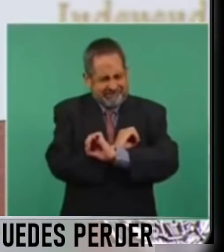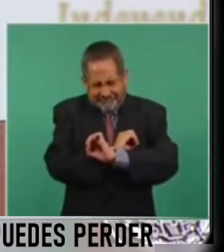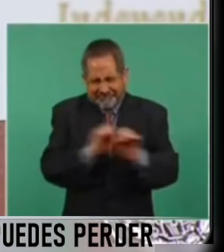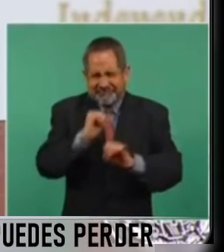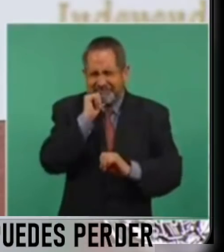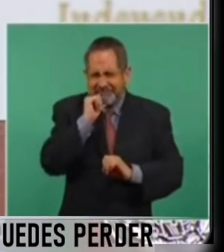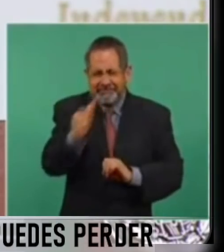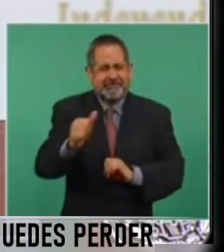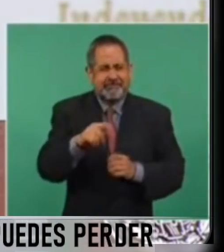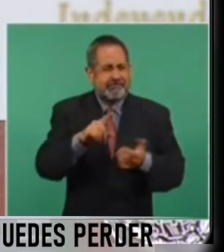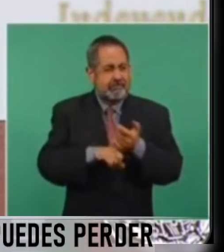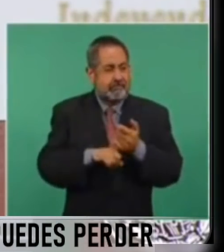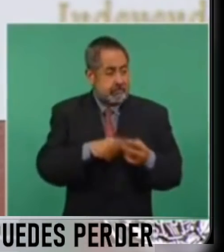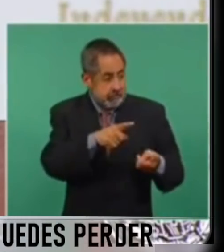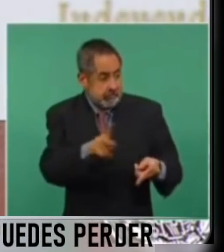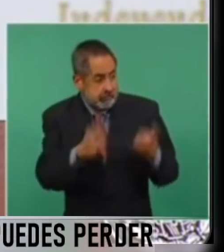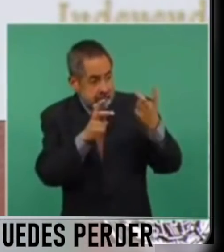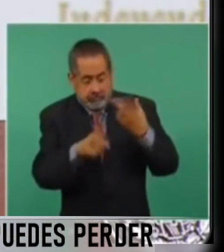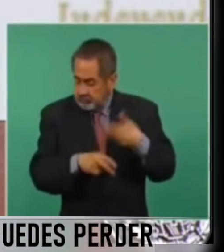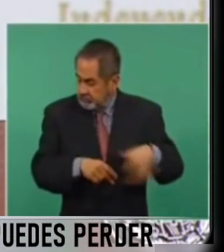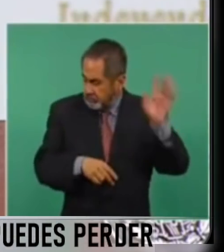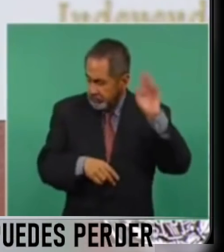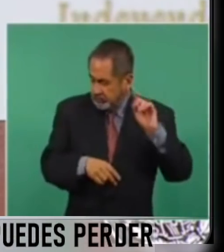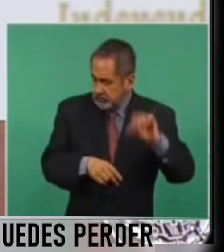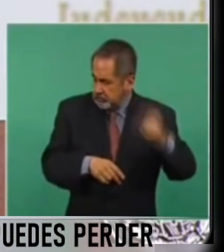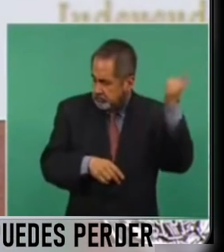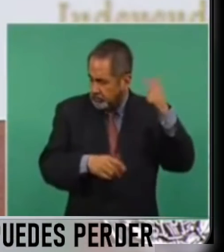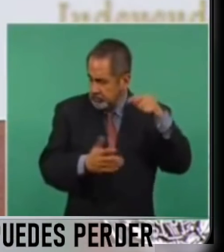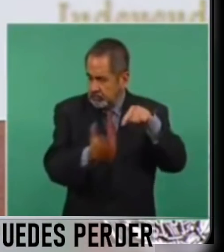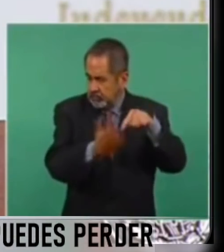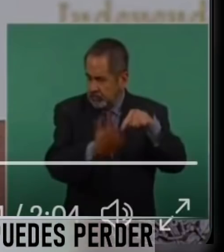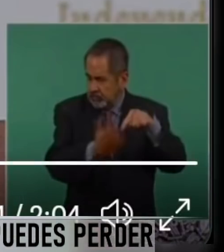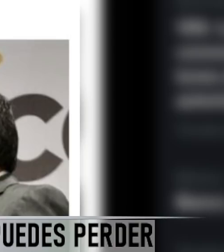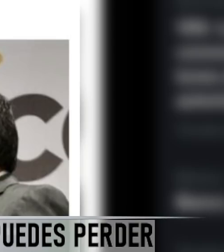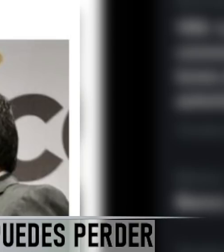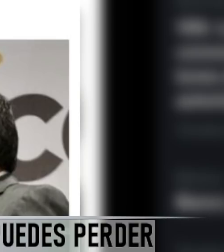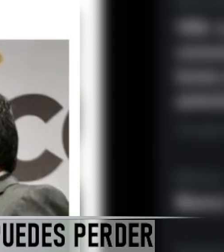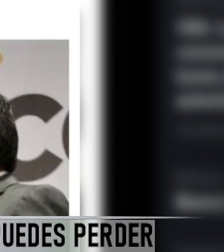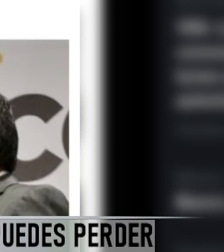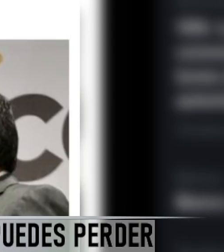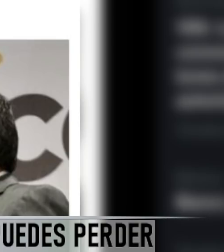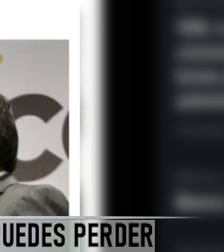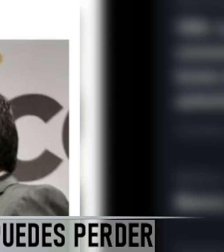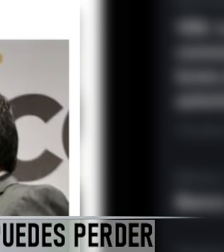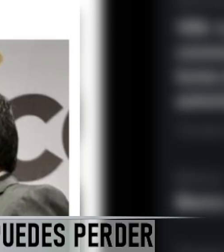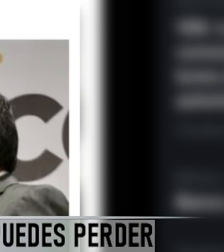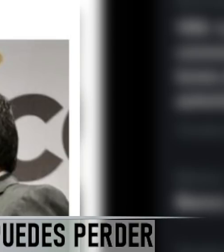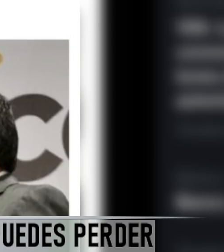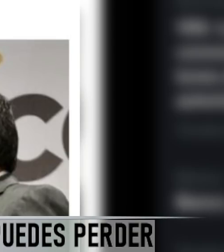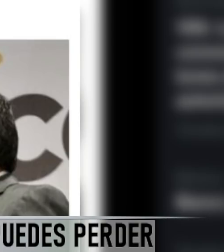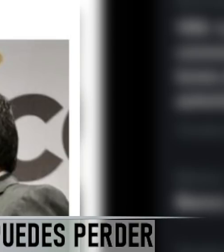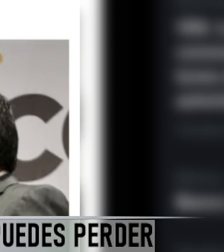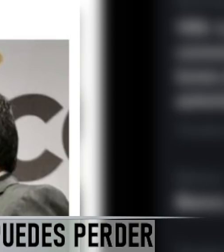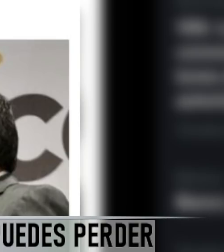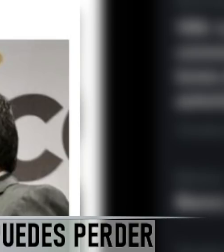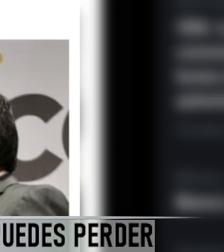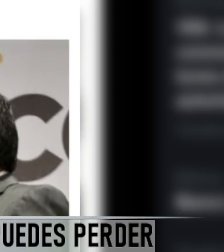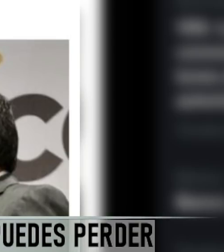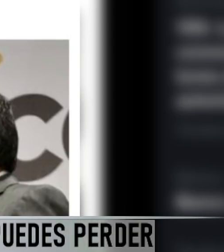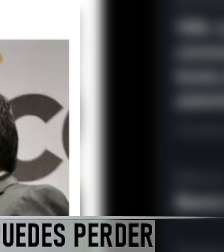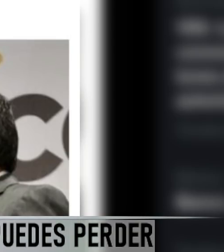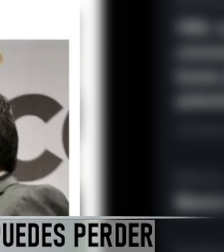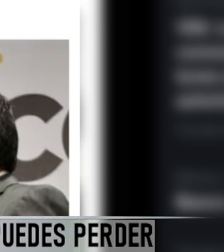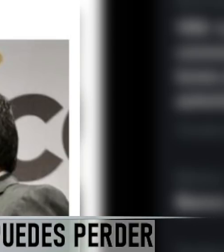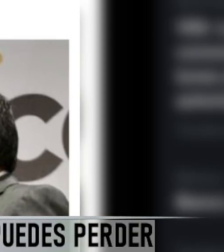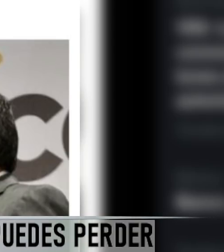a robar a otra parte y es que qué casualidad estos prianistas se dan cuenta